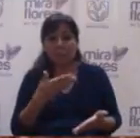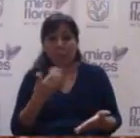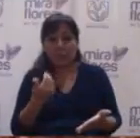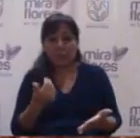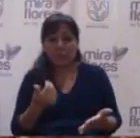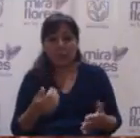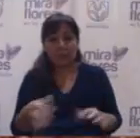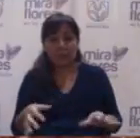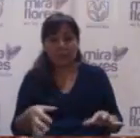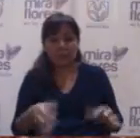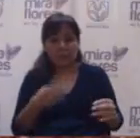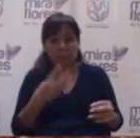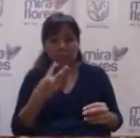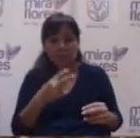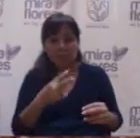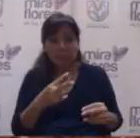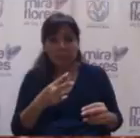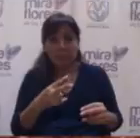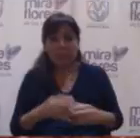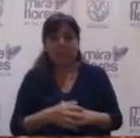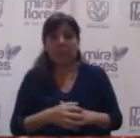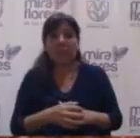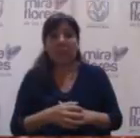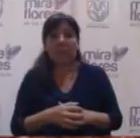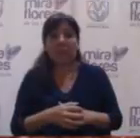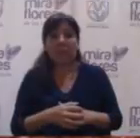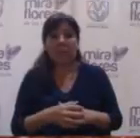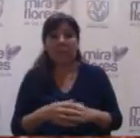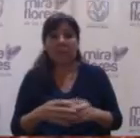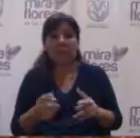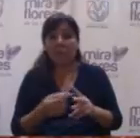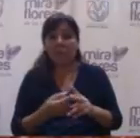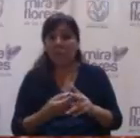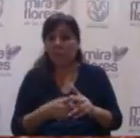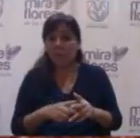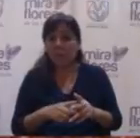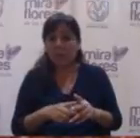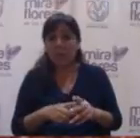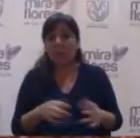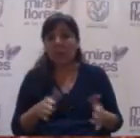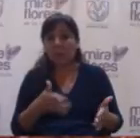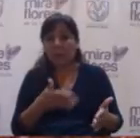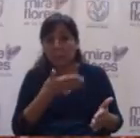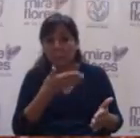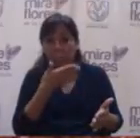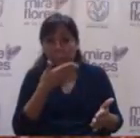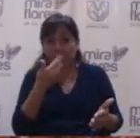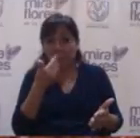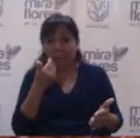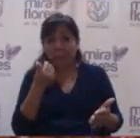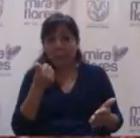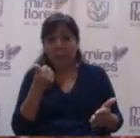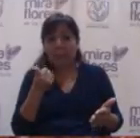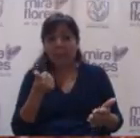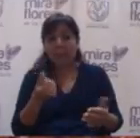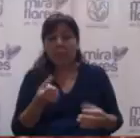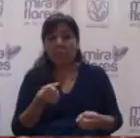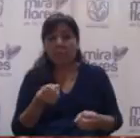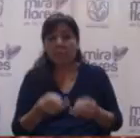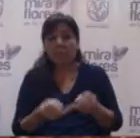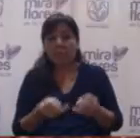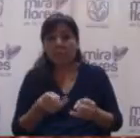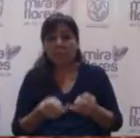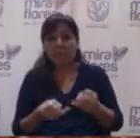estadio, porque el concreto es casi como, al principio es como un cuerpo vivo, va mejorando en su calidad hasta que llega a su